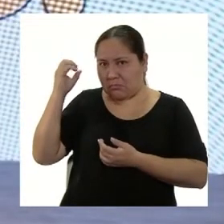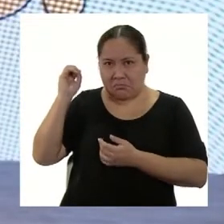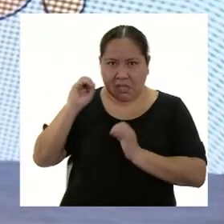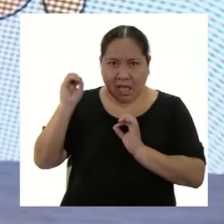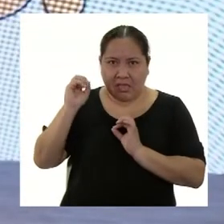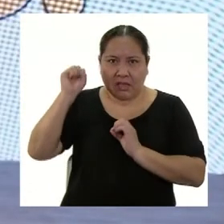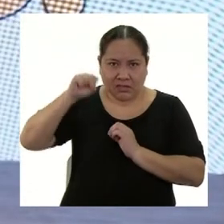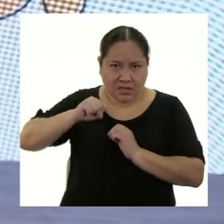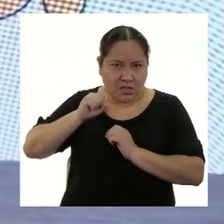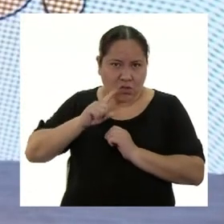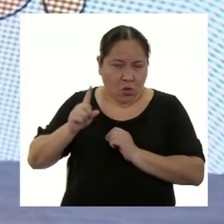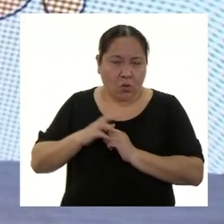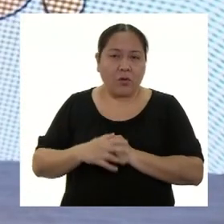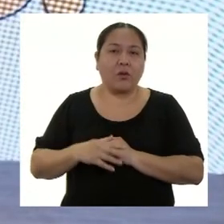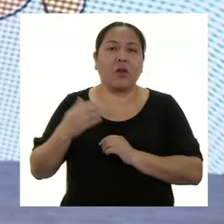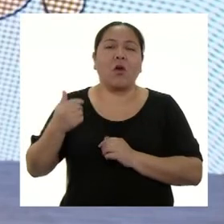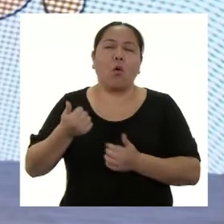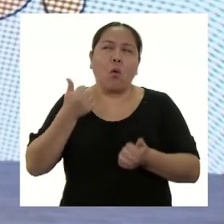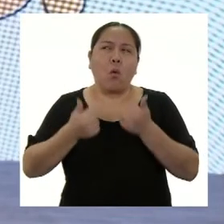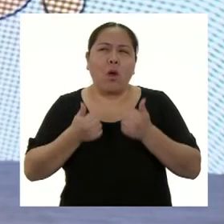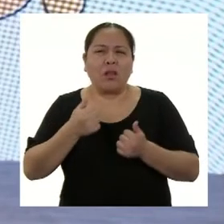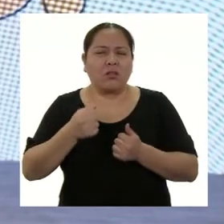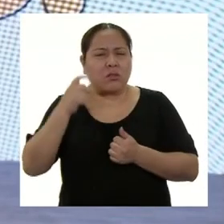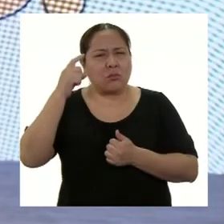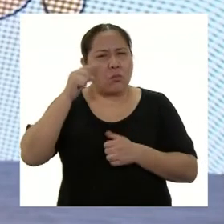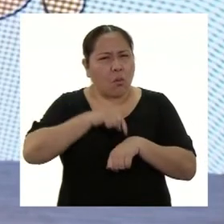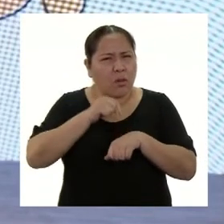¿Cuál fue el momento más retador de la actividad?